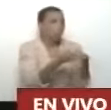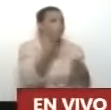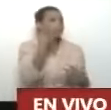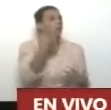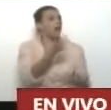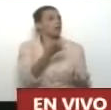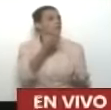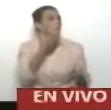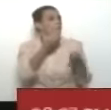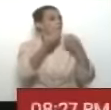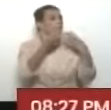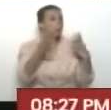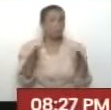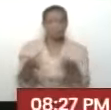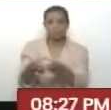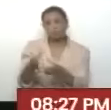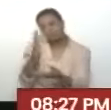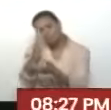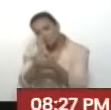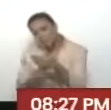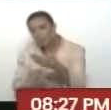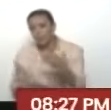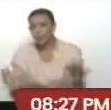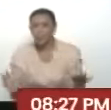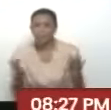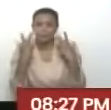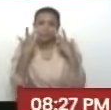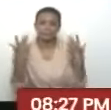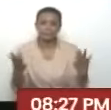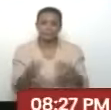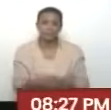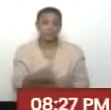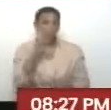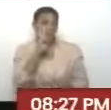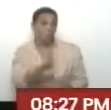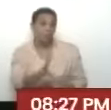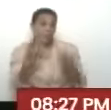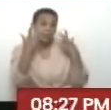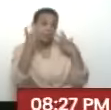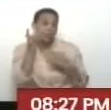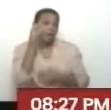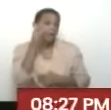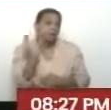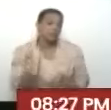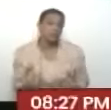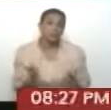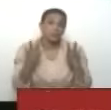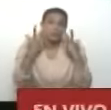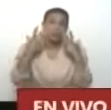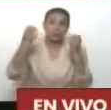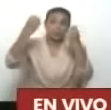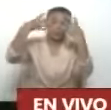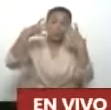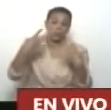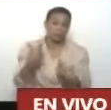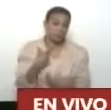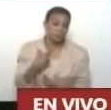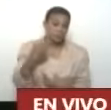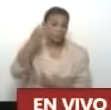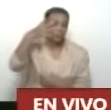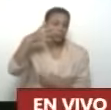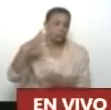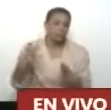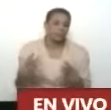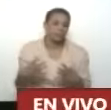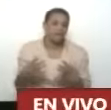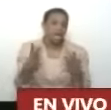ustedes... Aunque nota... yo nací con los ojos azules, Jorge. Yo también. Lo que pasa es que con mucho sol que agarré... Yo agarré mucho sol en Barquisimeto también. Se